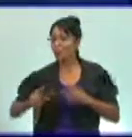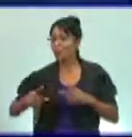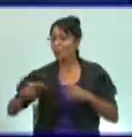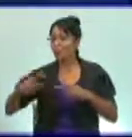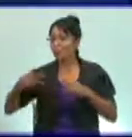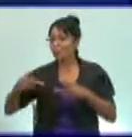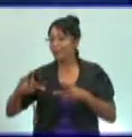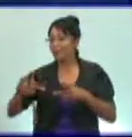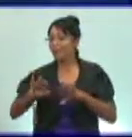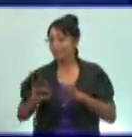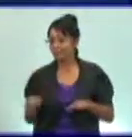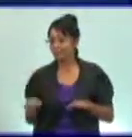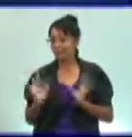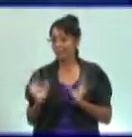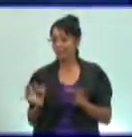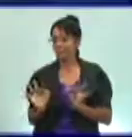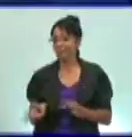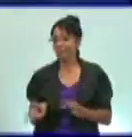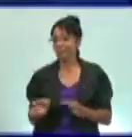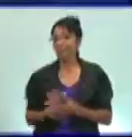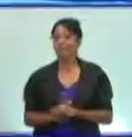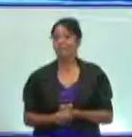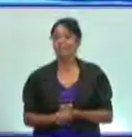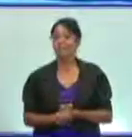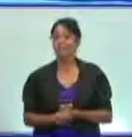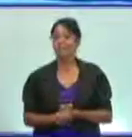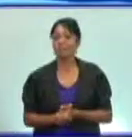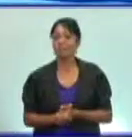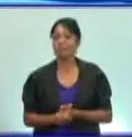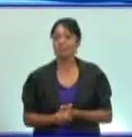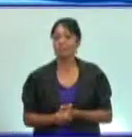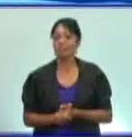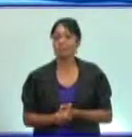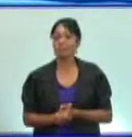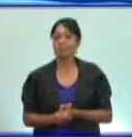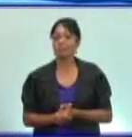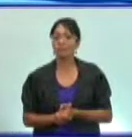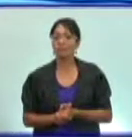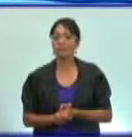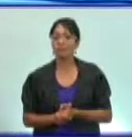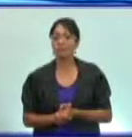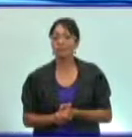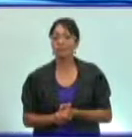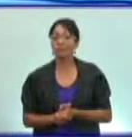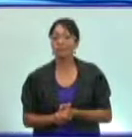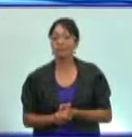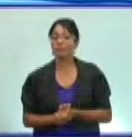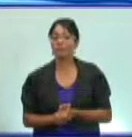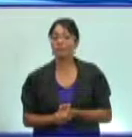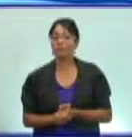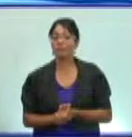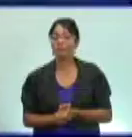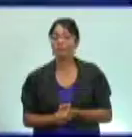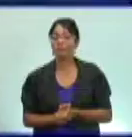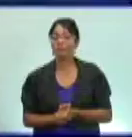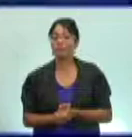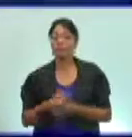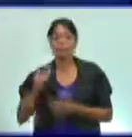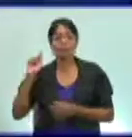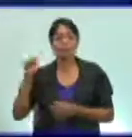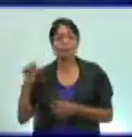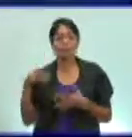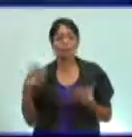tropical y subtropical, la zona climática subtropical y zona climática tropical. Hay